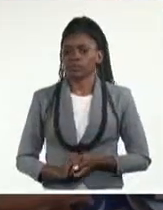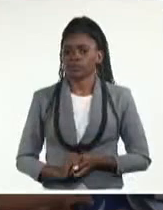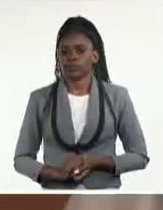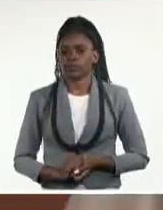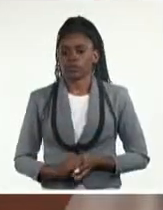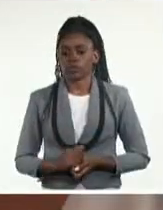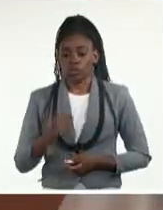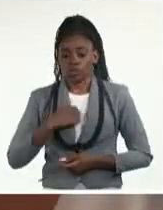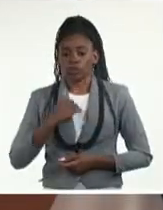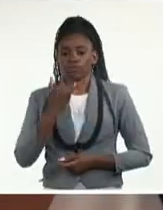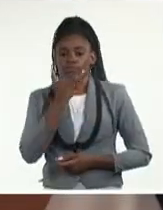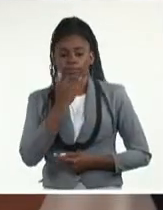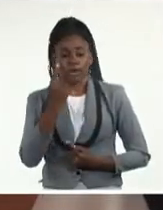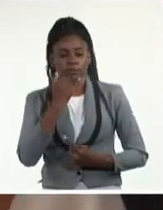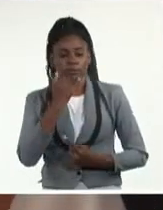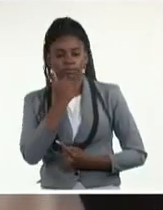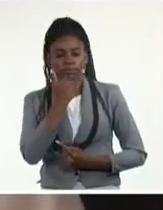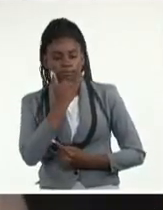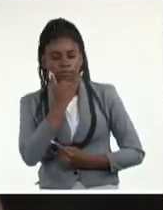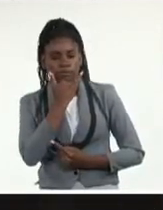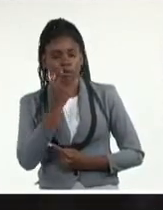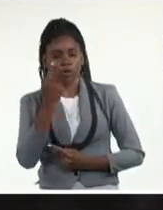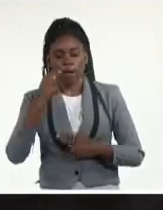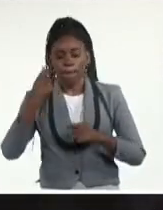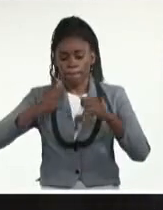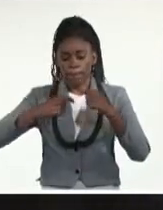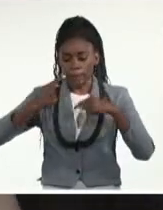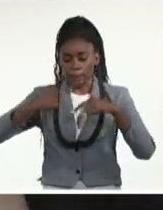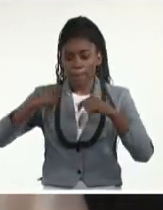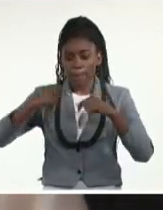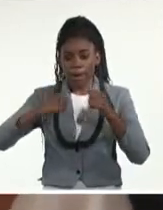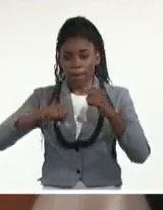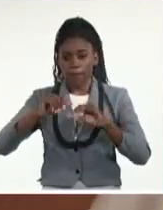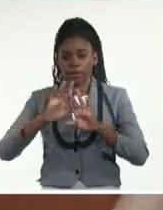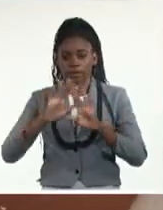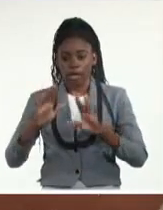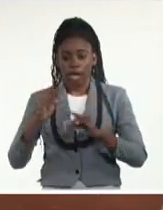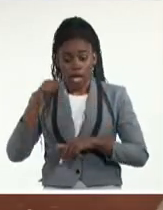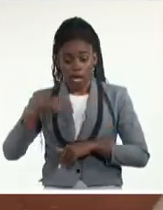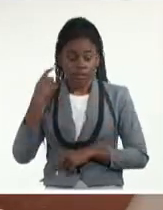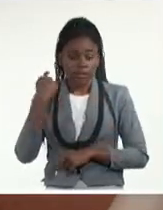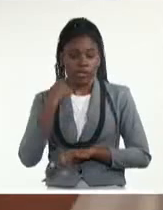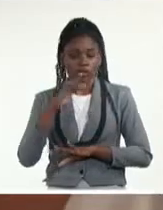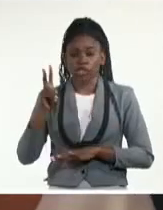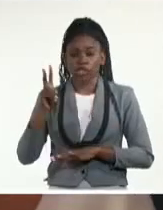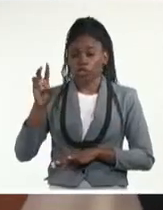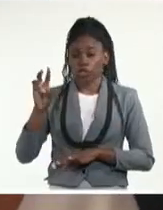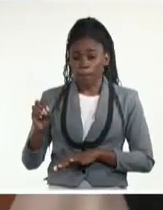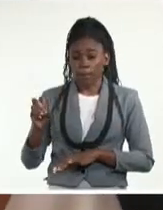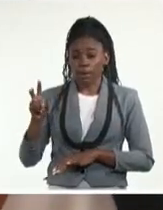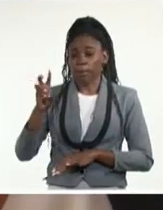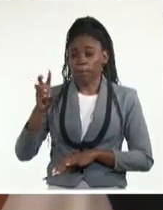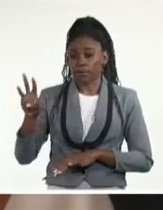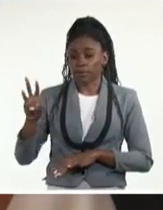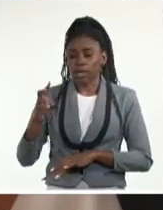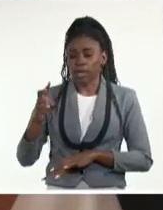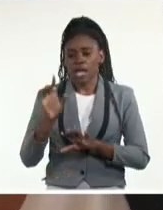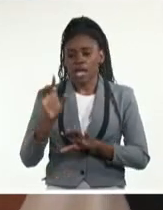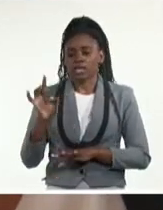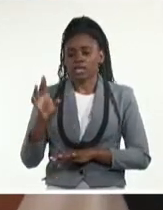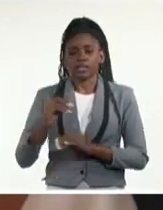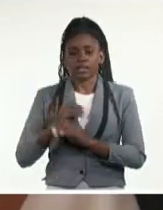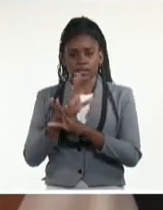deficiencias con el cumplimiento de la actividad quirúrgica, pero bueno, ya en el 2023, desde hace 15 días, estamos